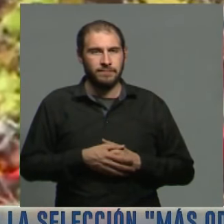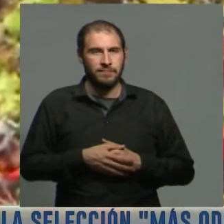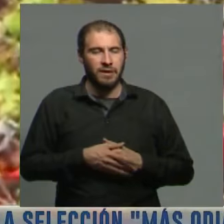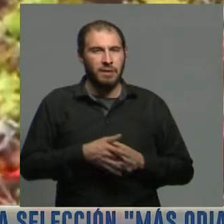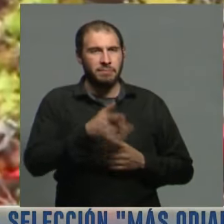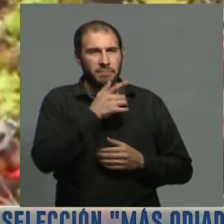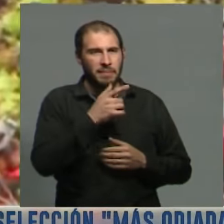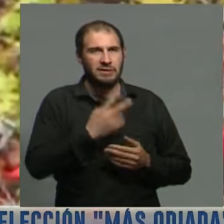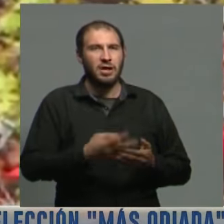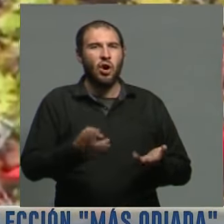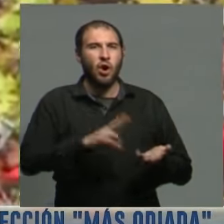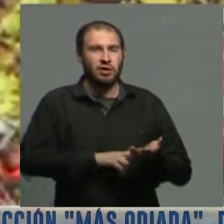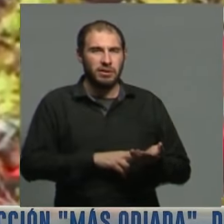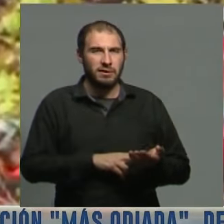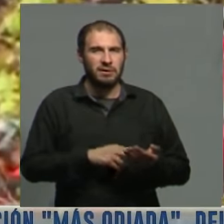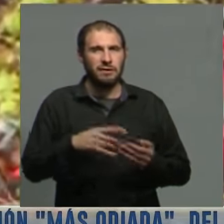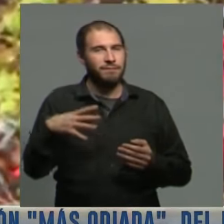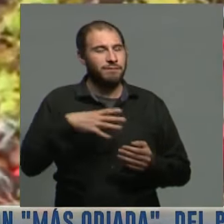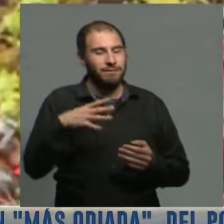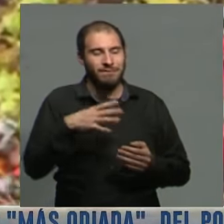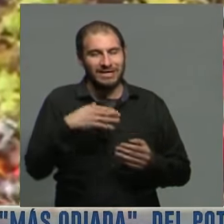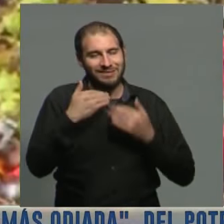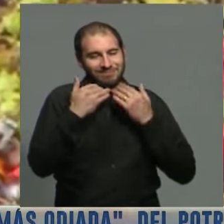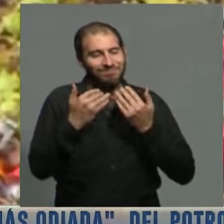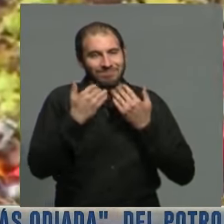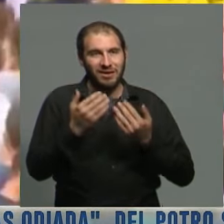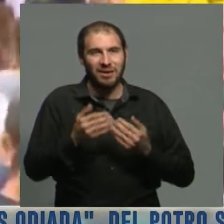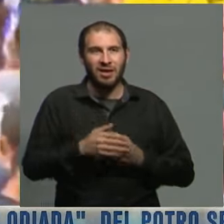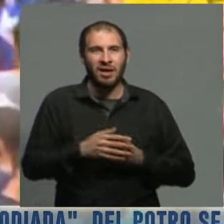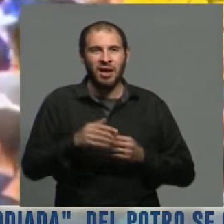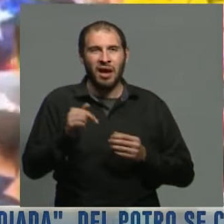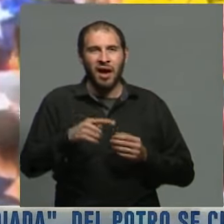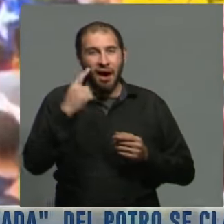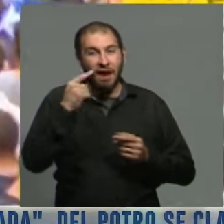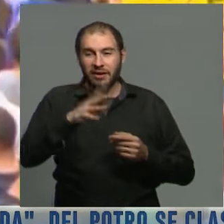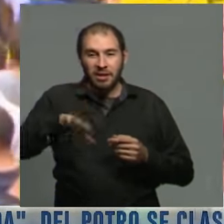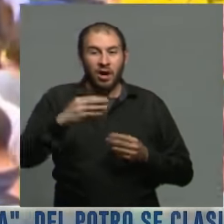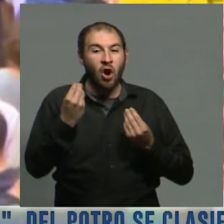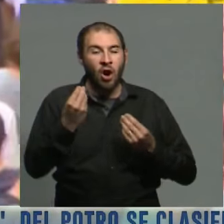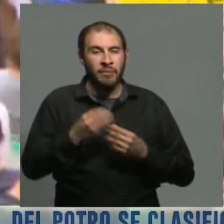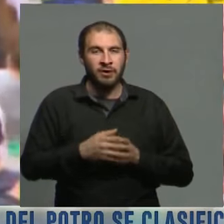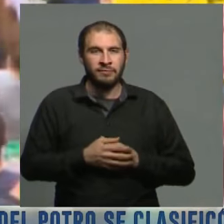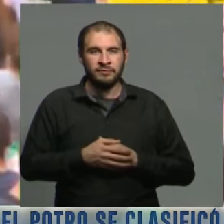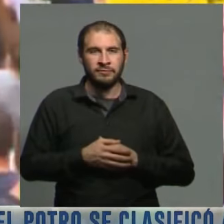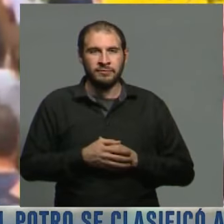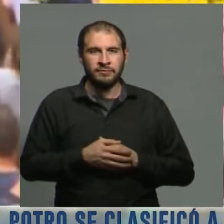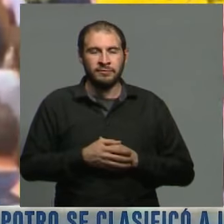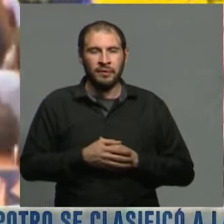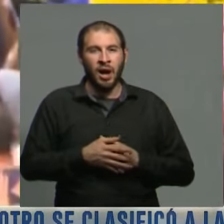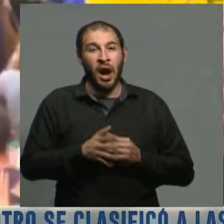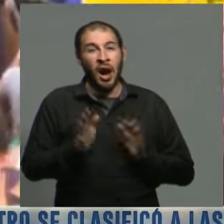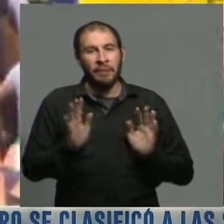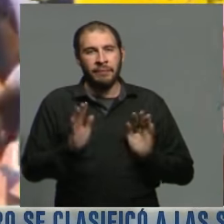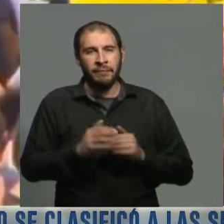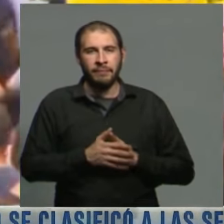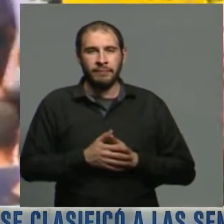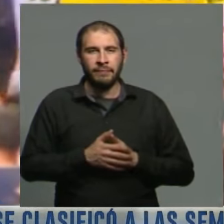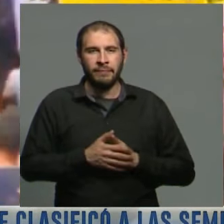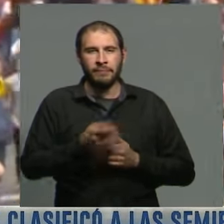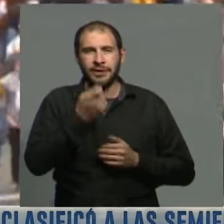Bueno, yo creo que todavía es un poco pronto para poder analizar bien cuáles son las reacciones. Podemos decir que